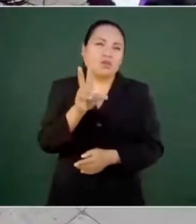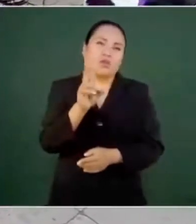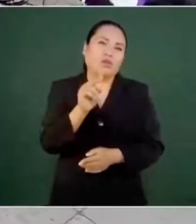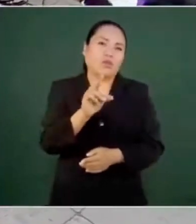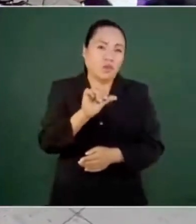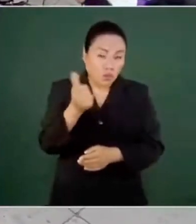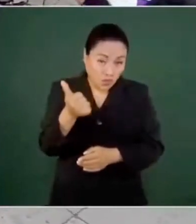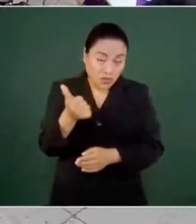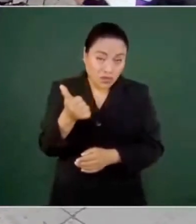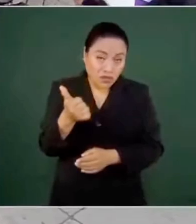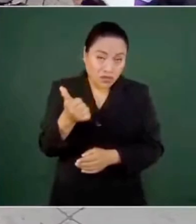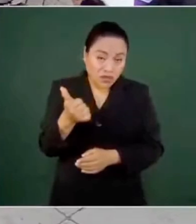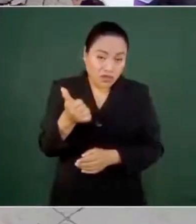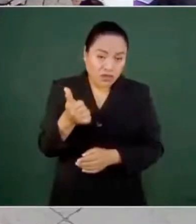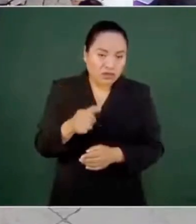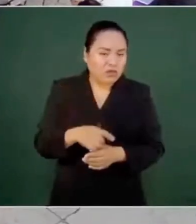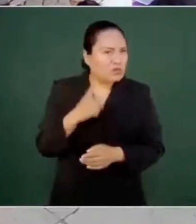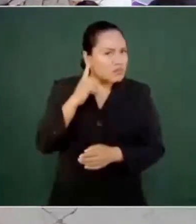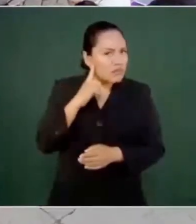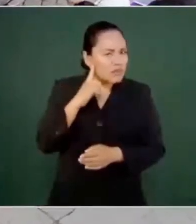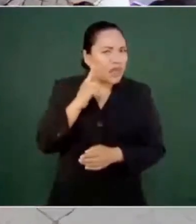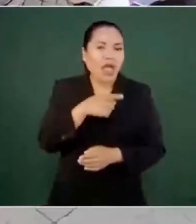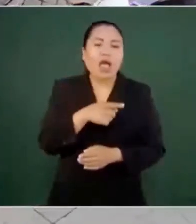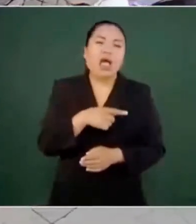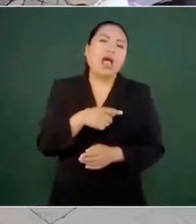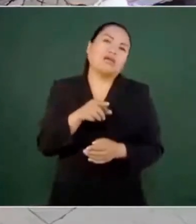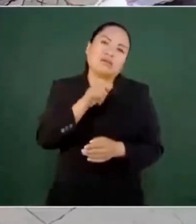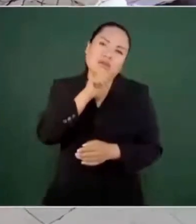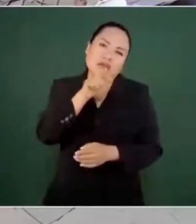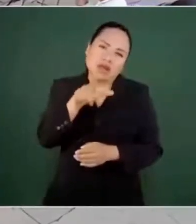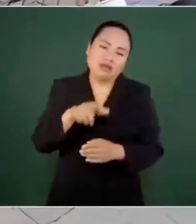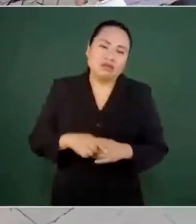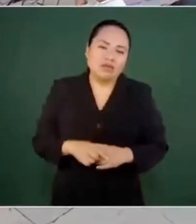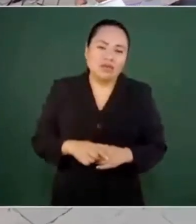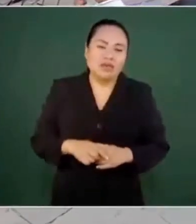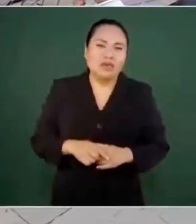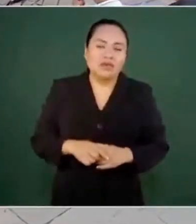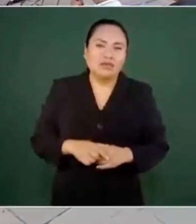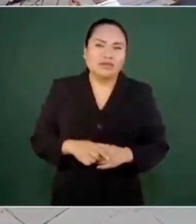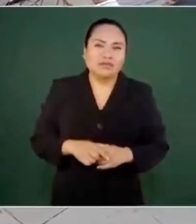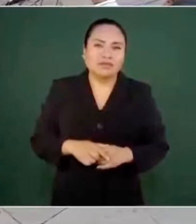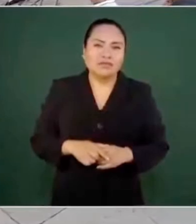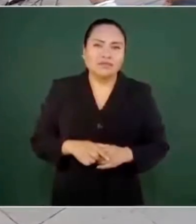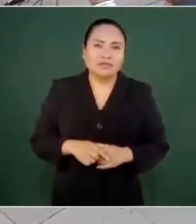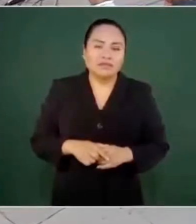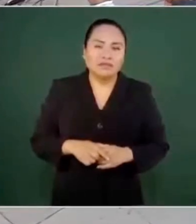ella fue a Washington, Ceci Flores fue a Washington, A Washington. a la Casa Blanca. Sí,